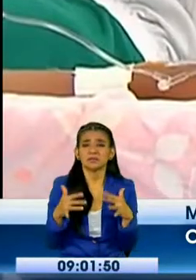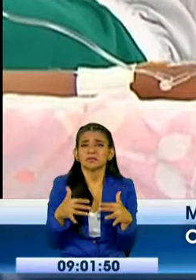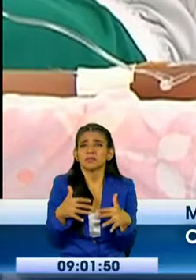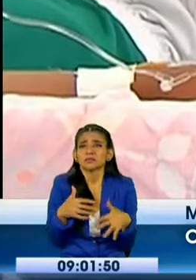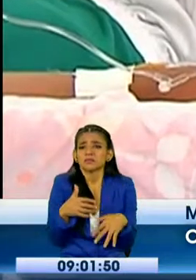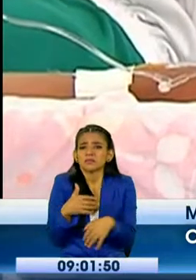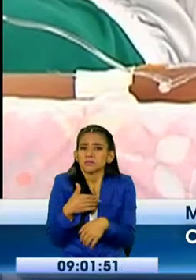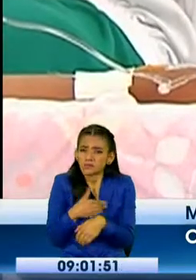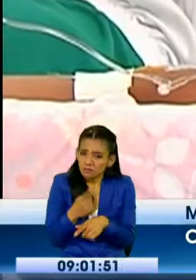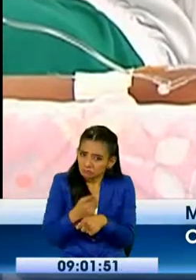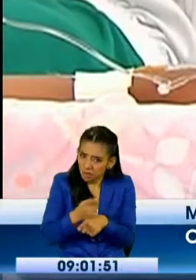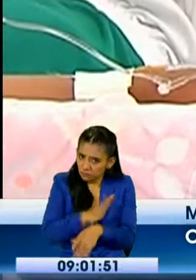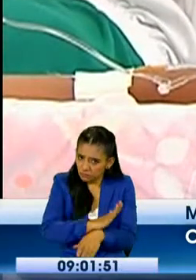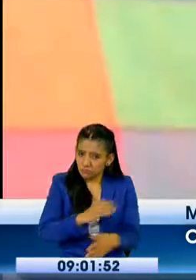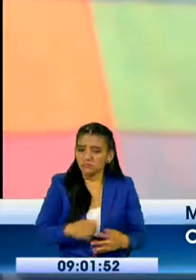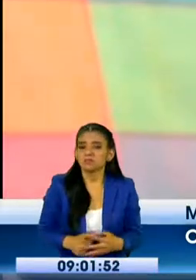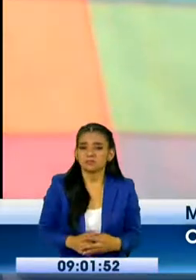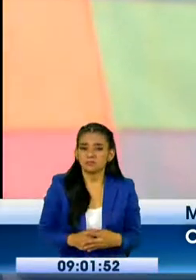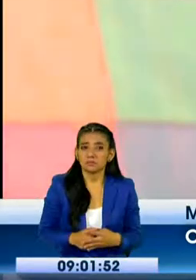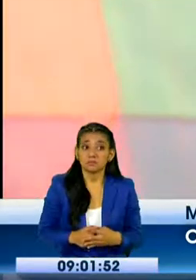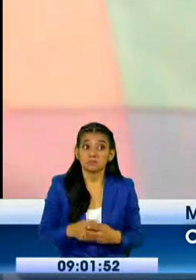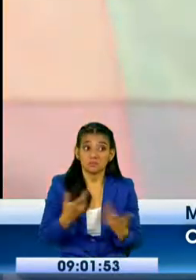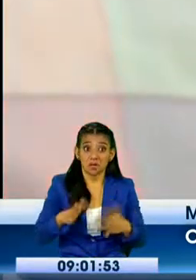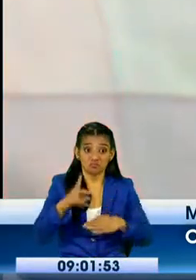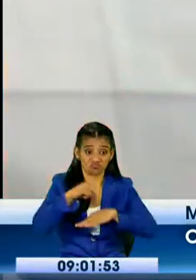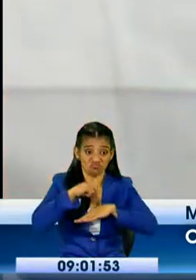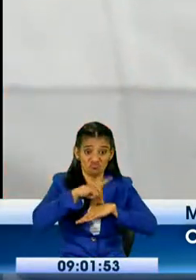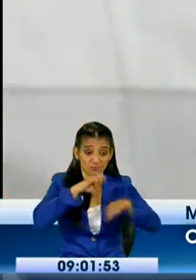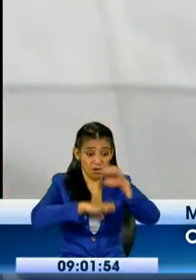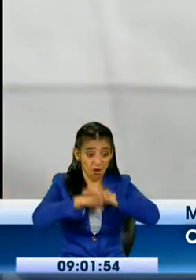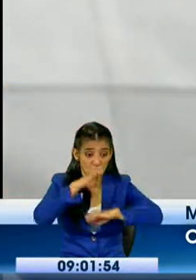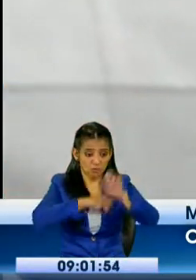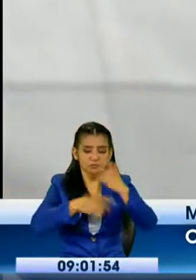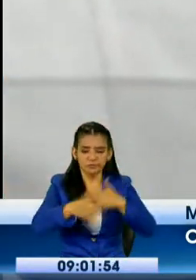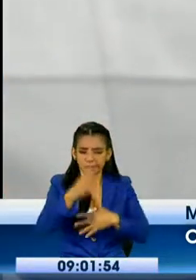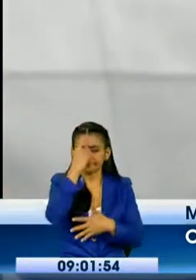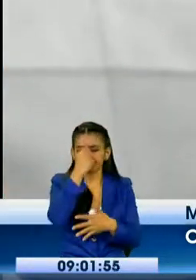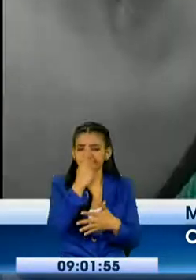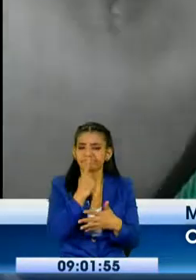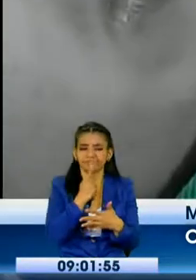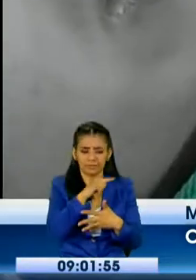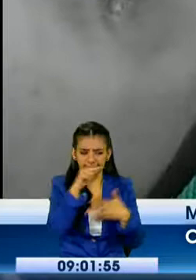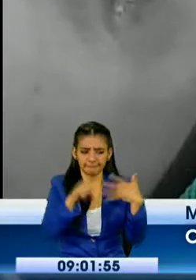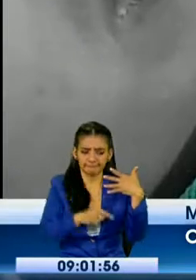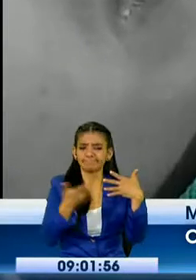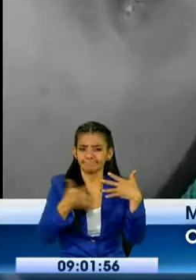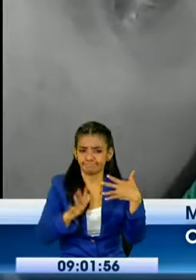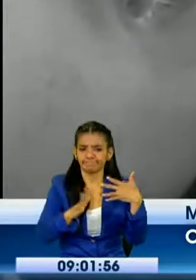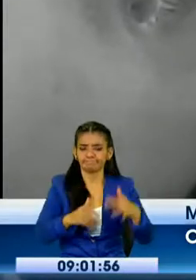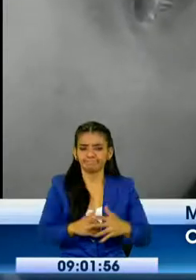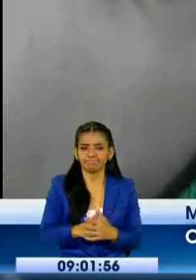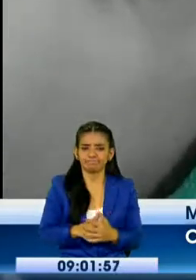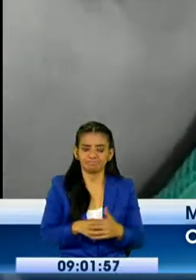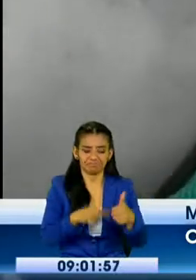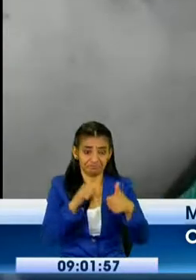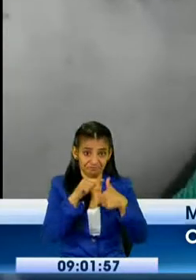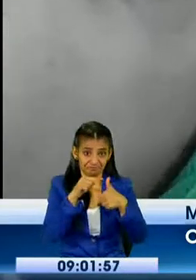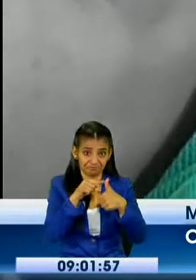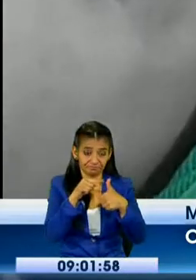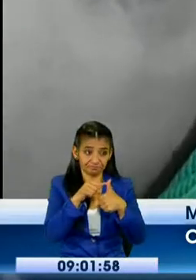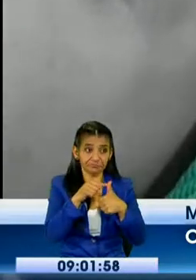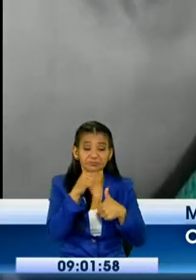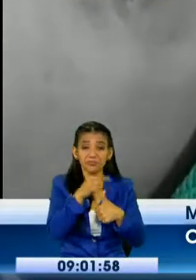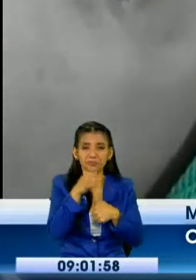psicólogo del equipo evaluador delineó preliminarmente el perfil del joven con problemas de adicción. El chico tiene